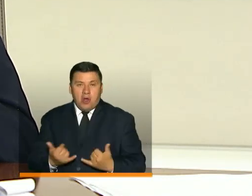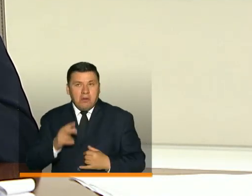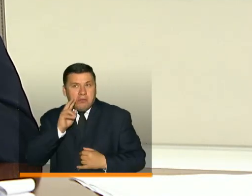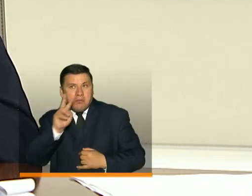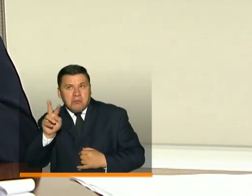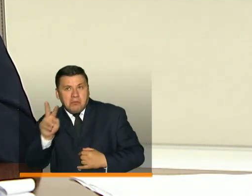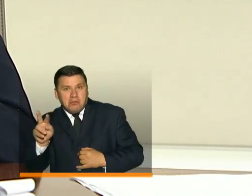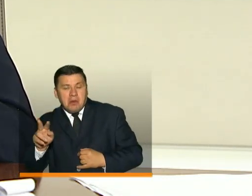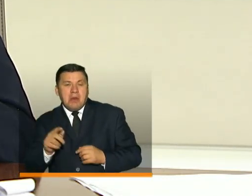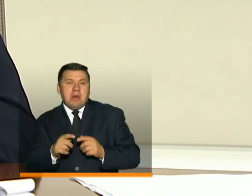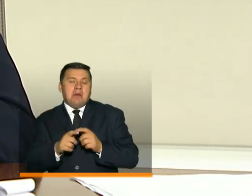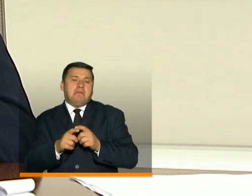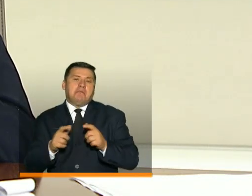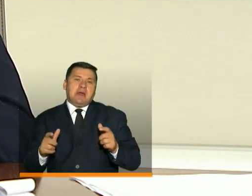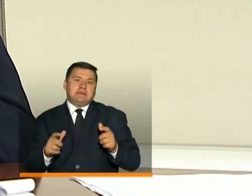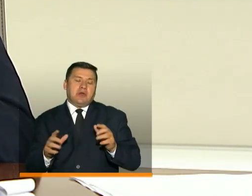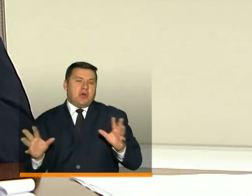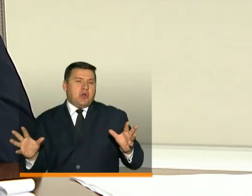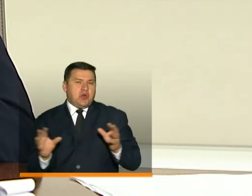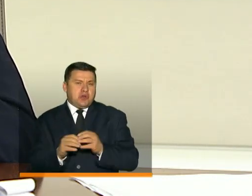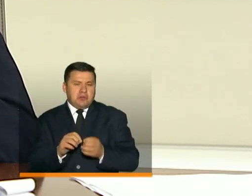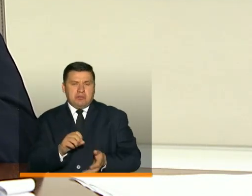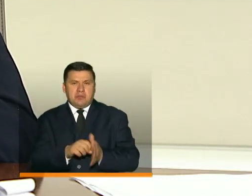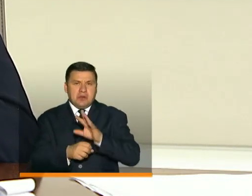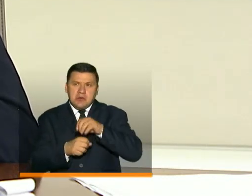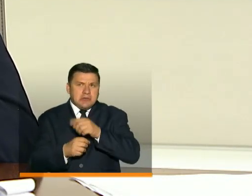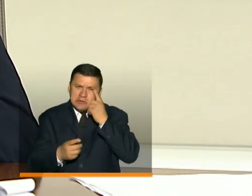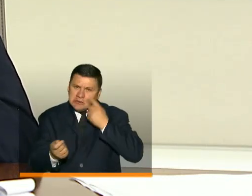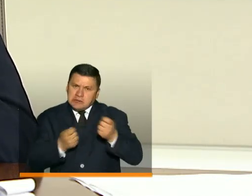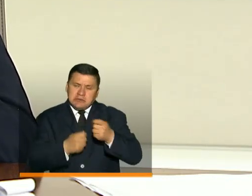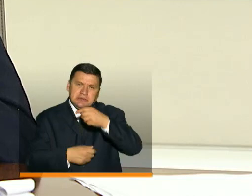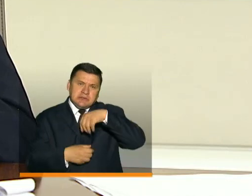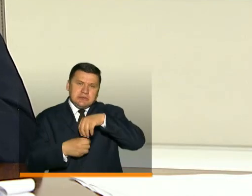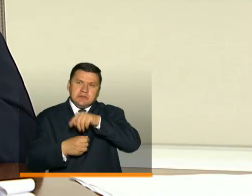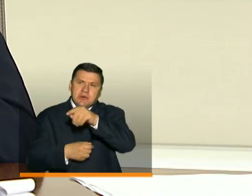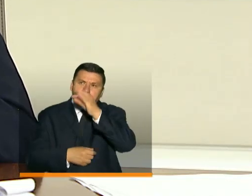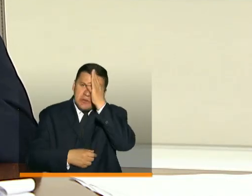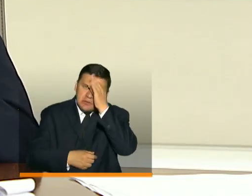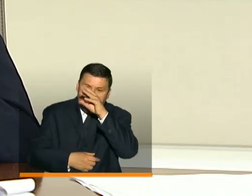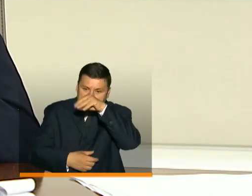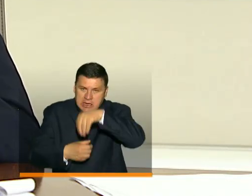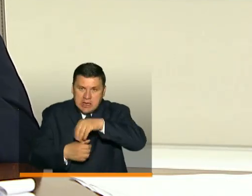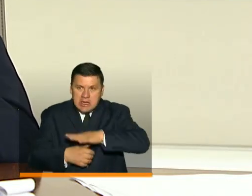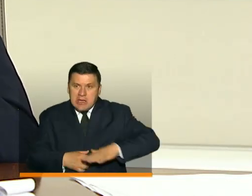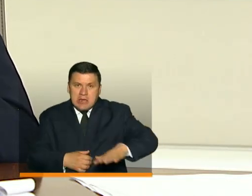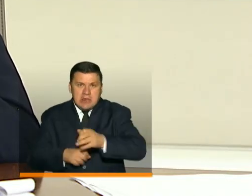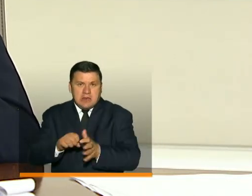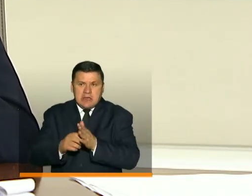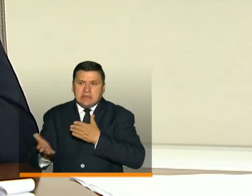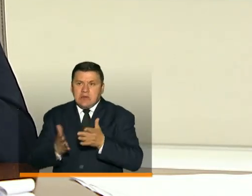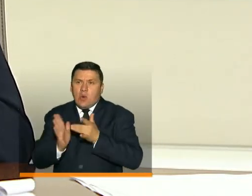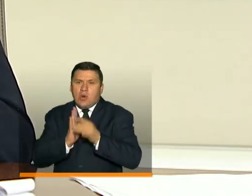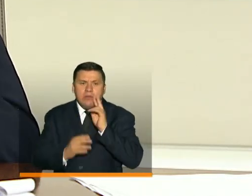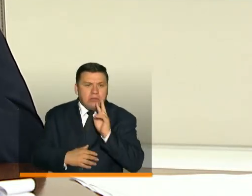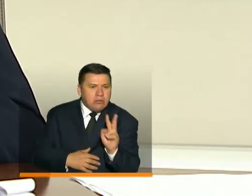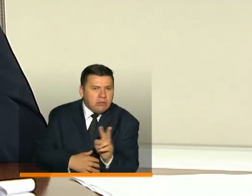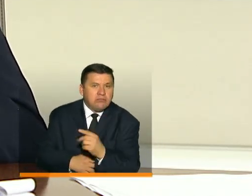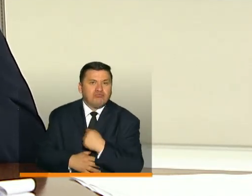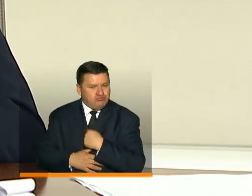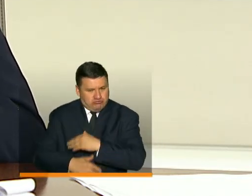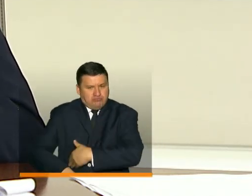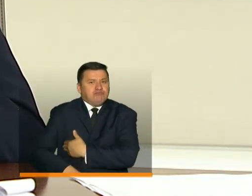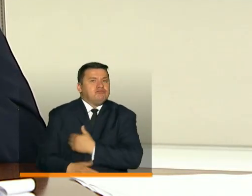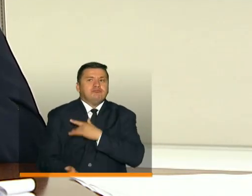ver que en la totalidad de los casos que he tenido la opción de estar dentro de áreas COVID, servicios de urgencia,